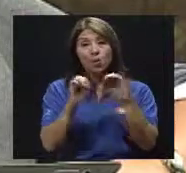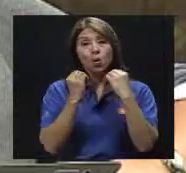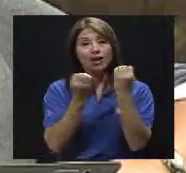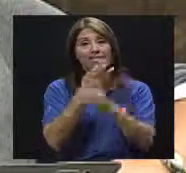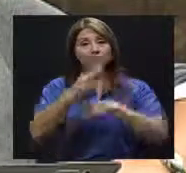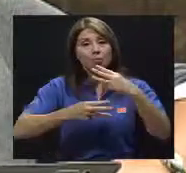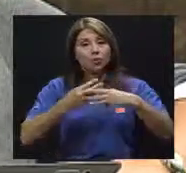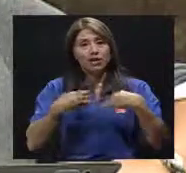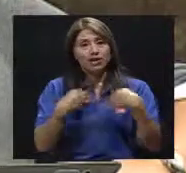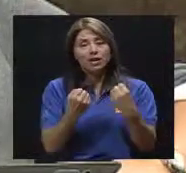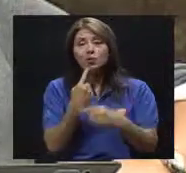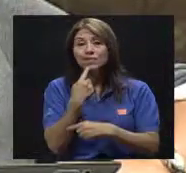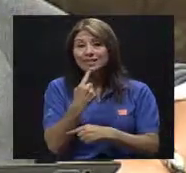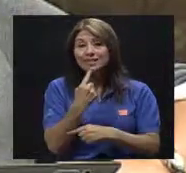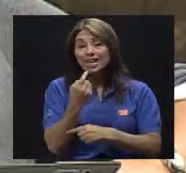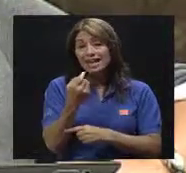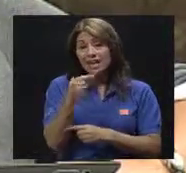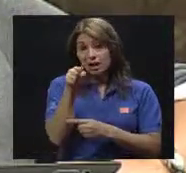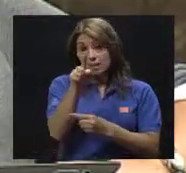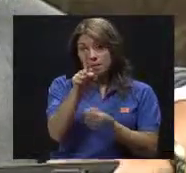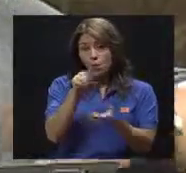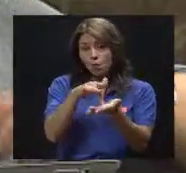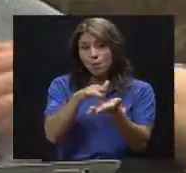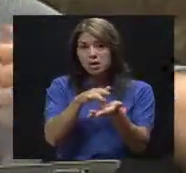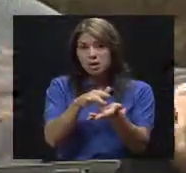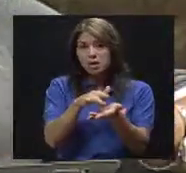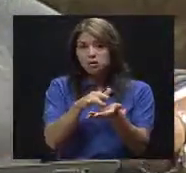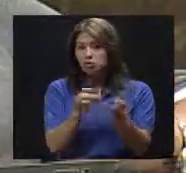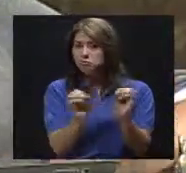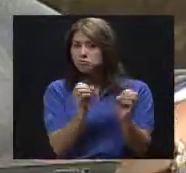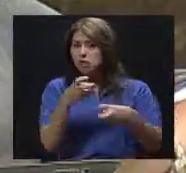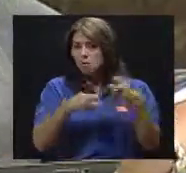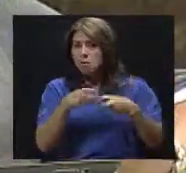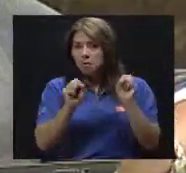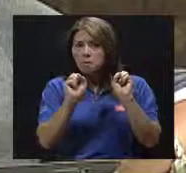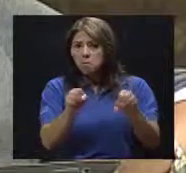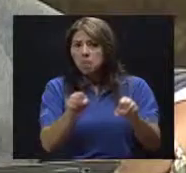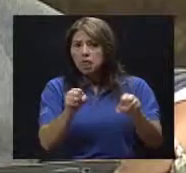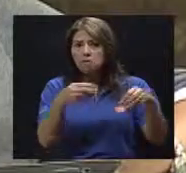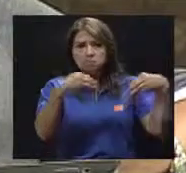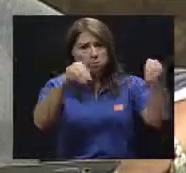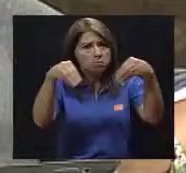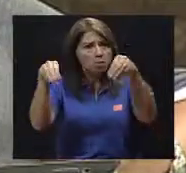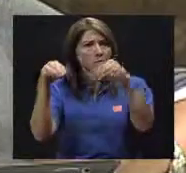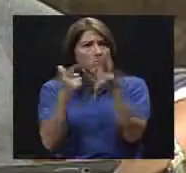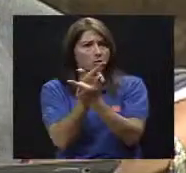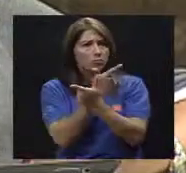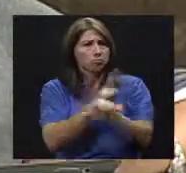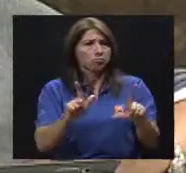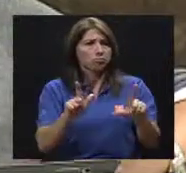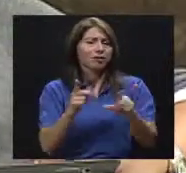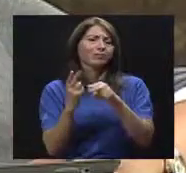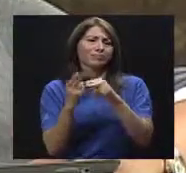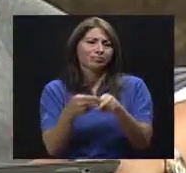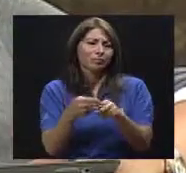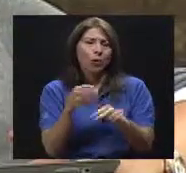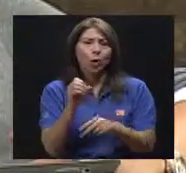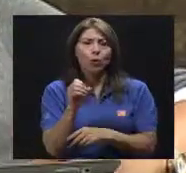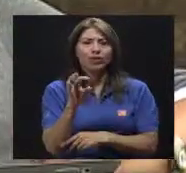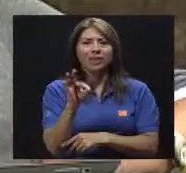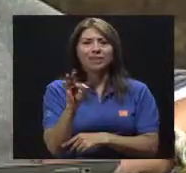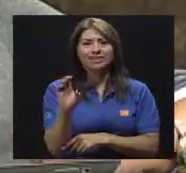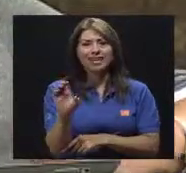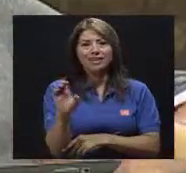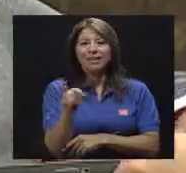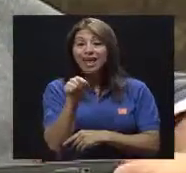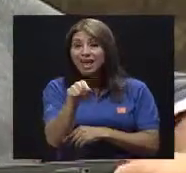Organización Mundial de la Salud dice que para que un medicamento esté sin ningún problema de libre venta, o como se le llama, OTC,